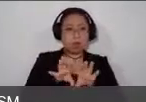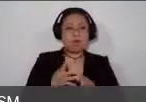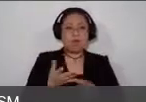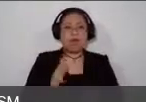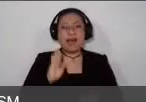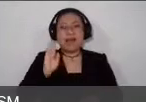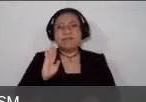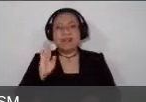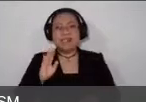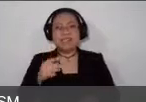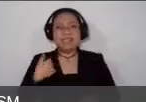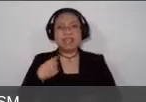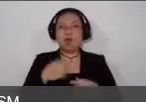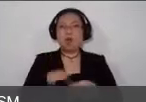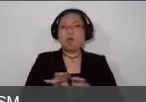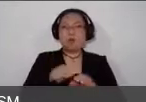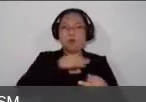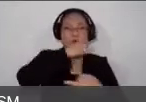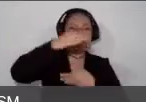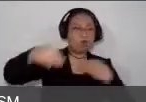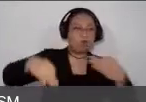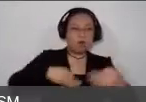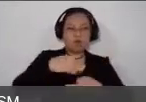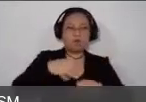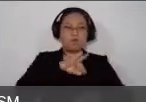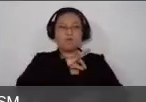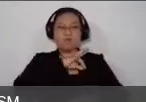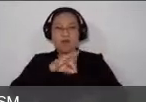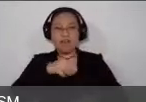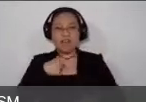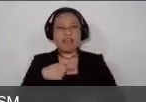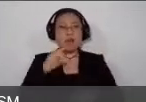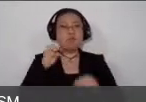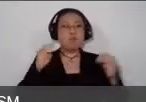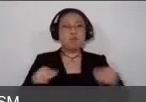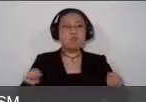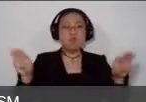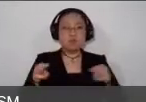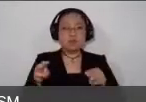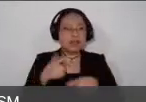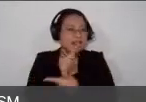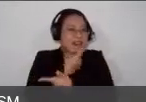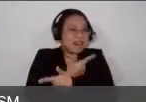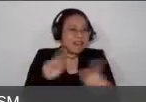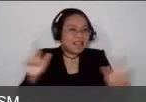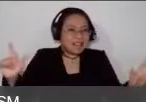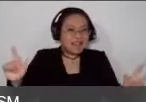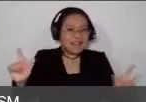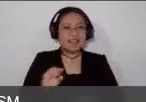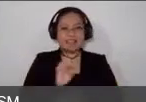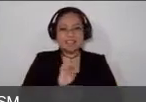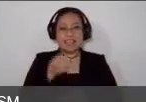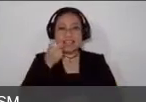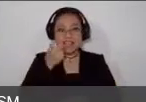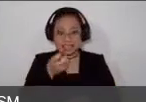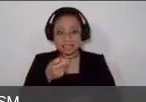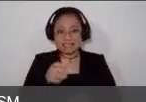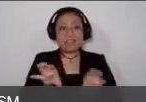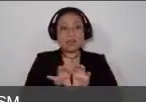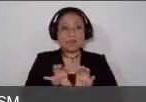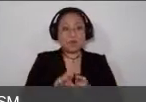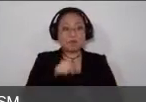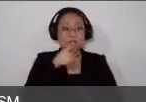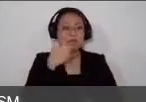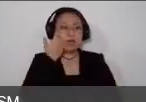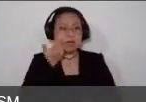somos todos y que cualquier instrumento es fundamental es importante entonces es en qué quieres